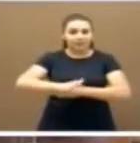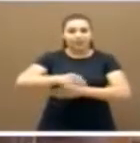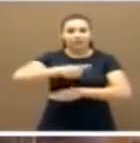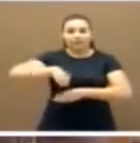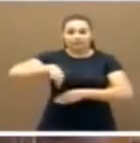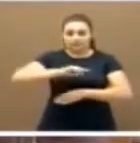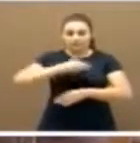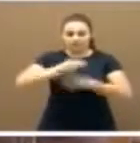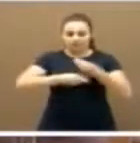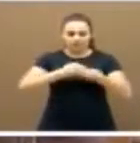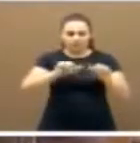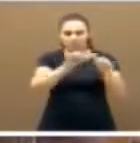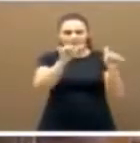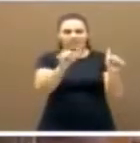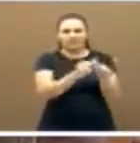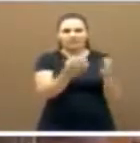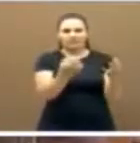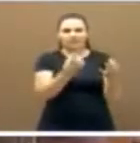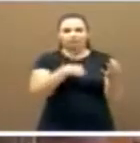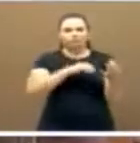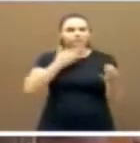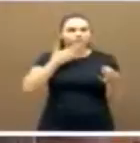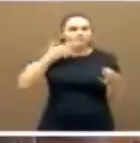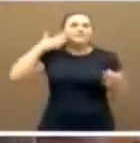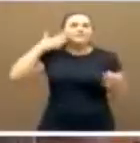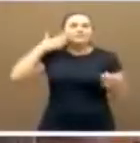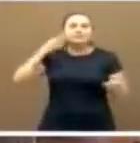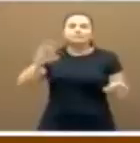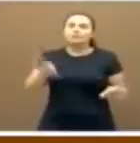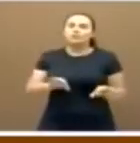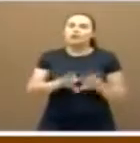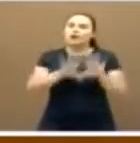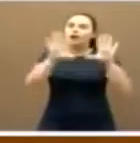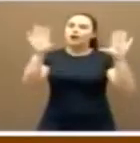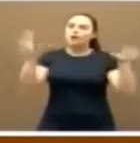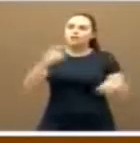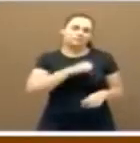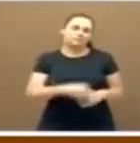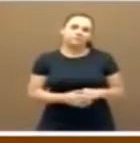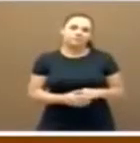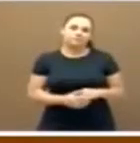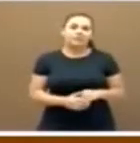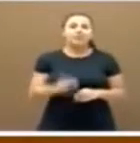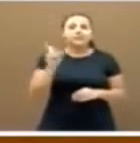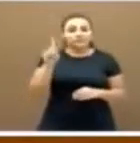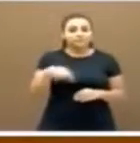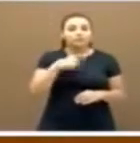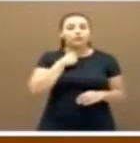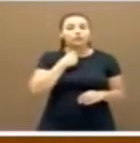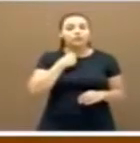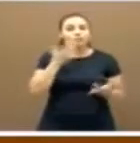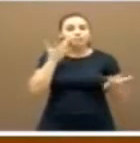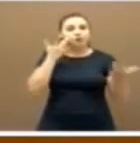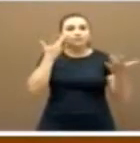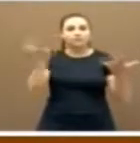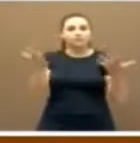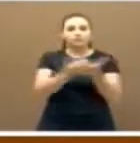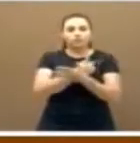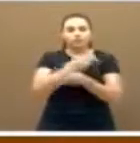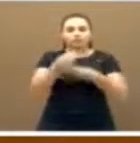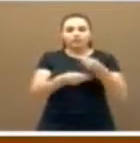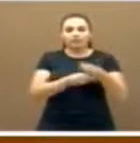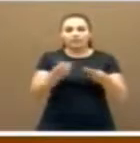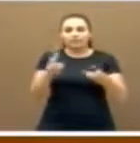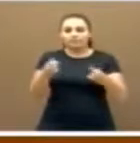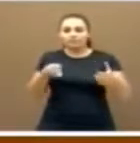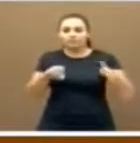a su disposición un modelo del que podemos presumir hoy clarísimamente en España, ¿no? Me gustaría destacar todo lo que ha significado la